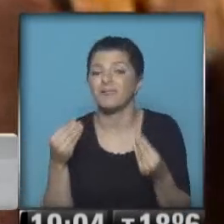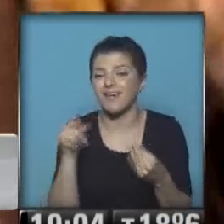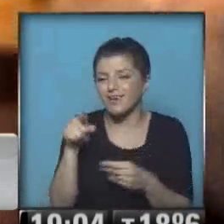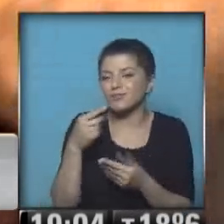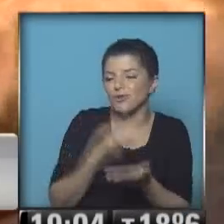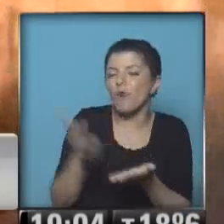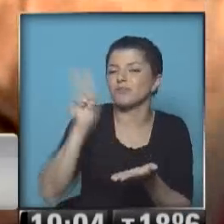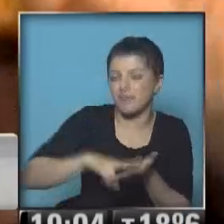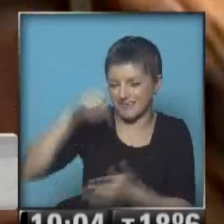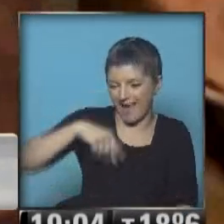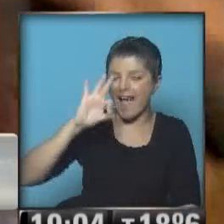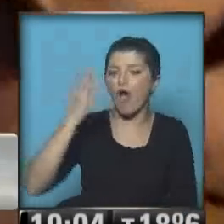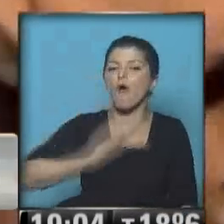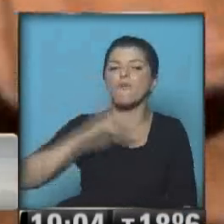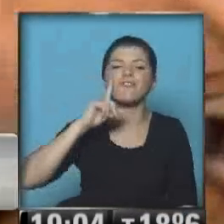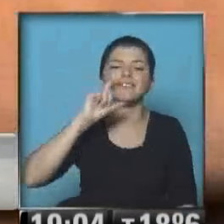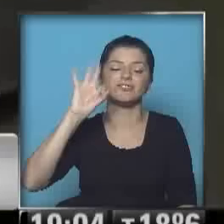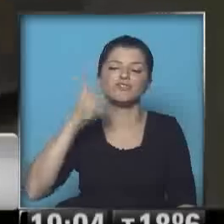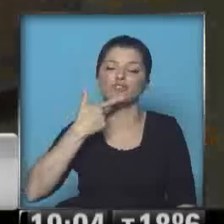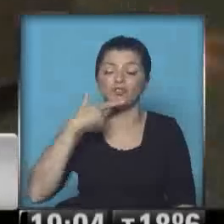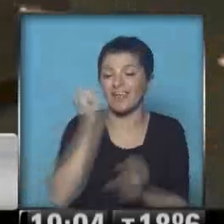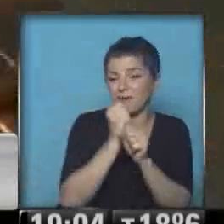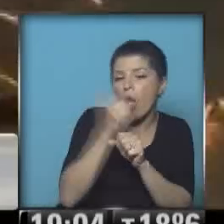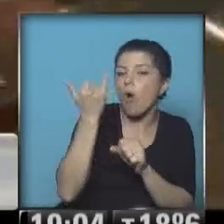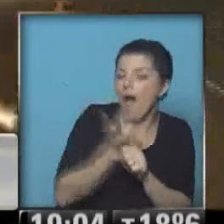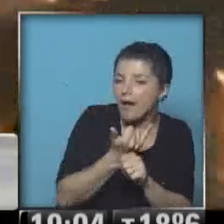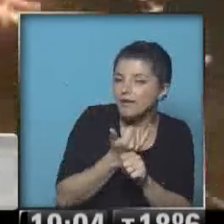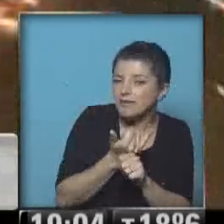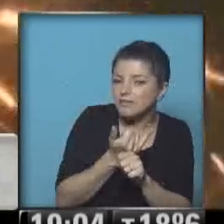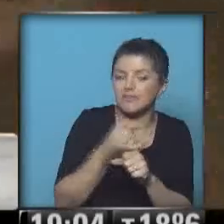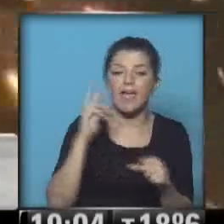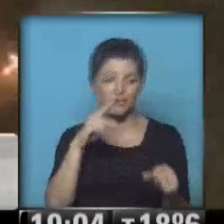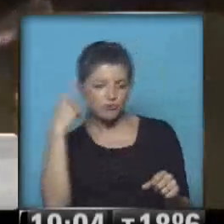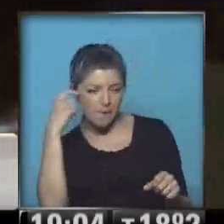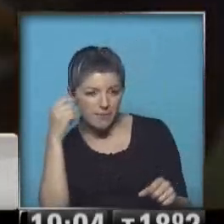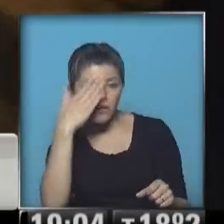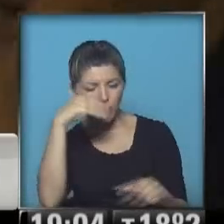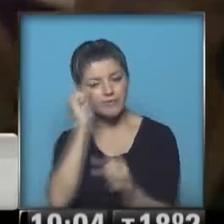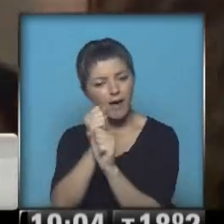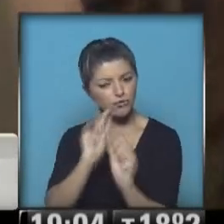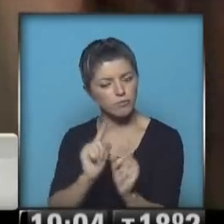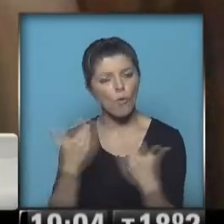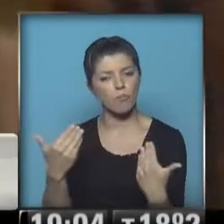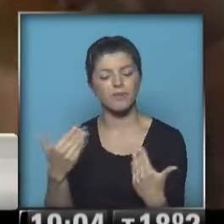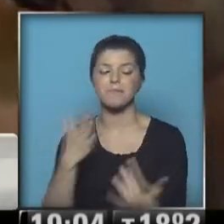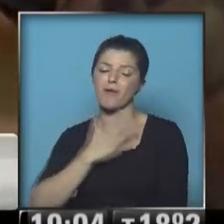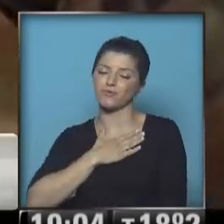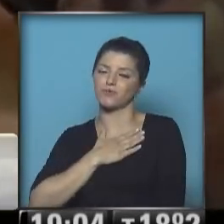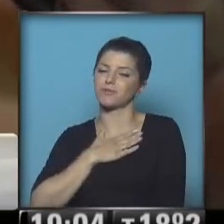tener oficio los pueblos, se quedan una salida laboral y para nosotros, Cristina, esto es